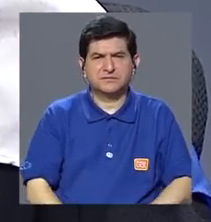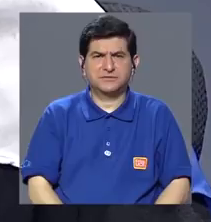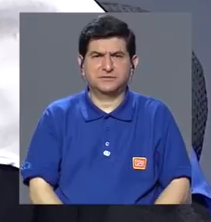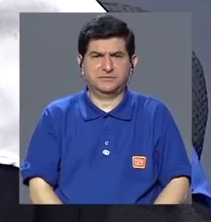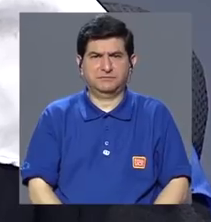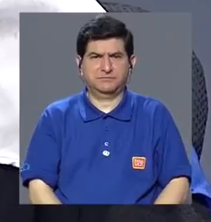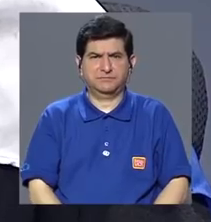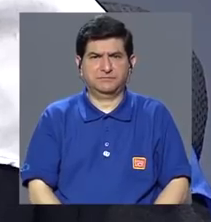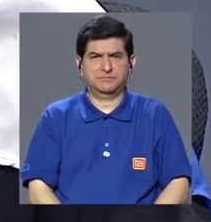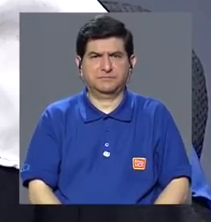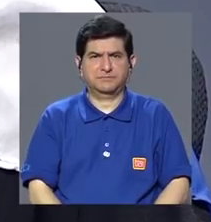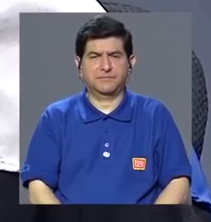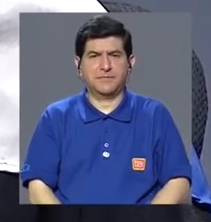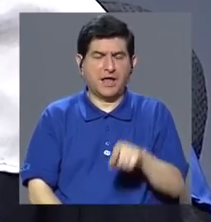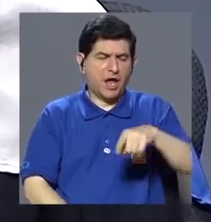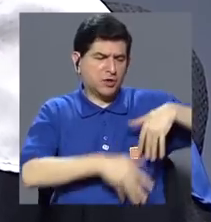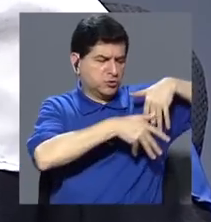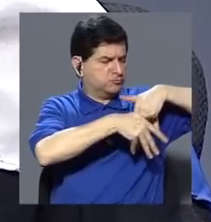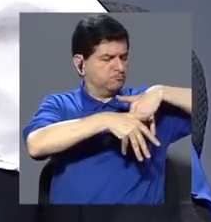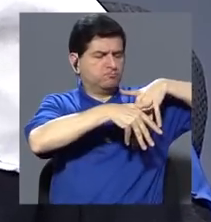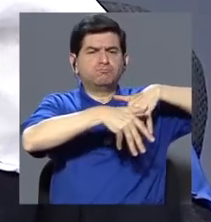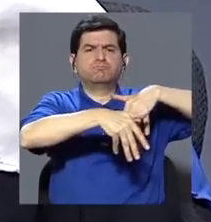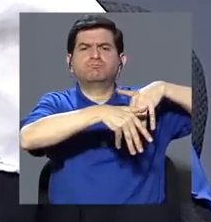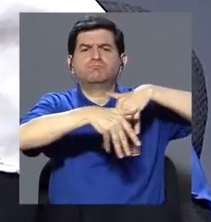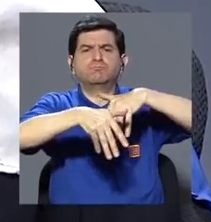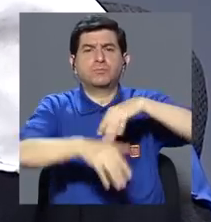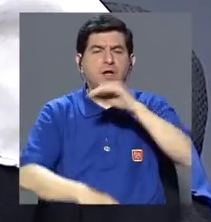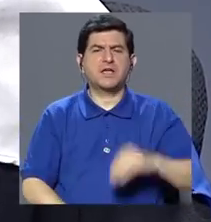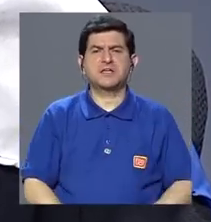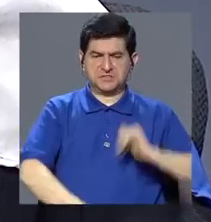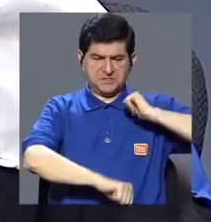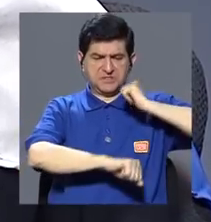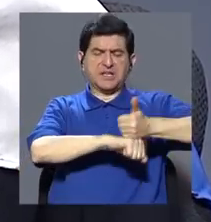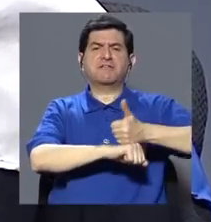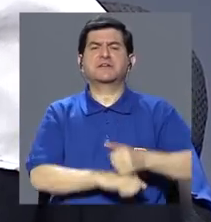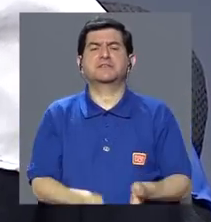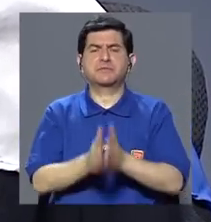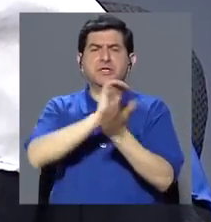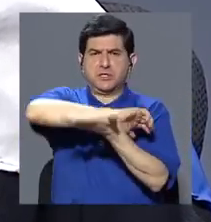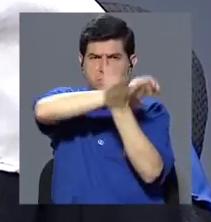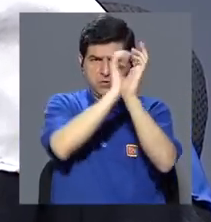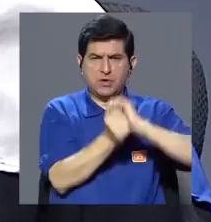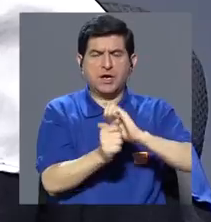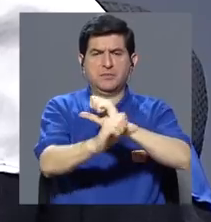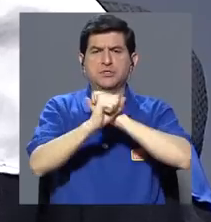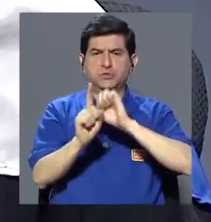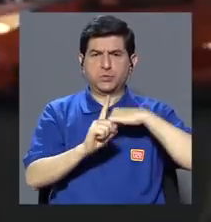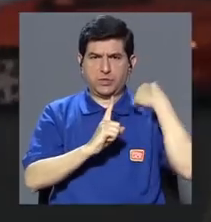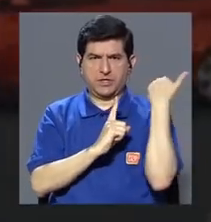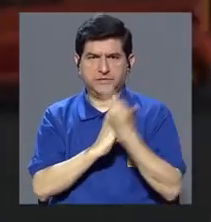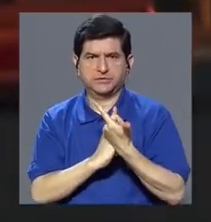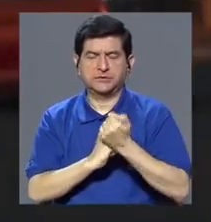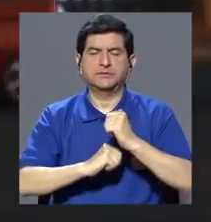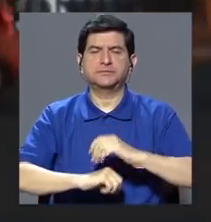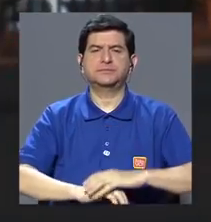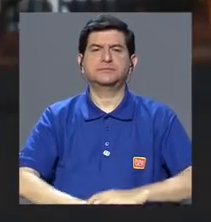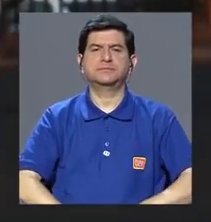ellos marchaban y hacían plantones por la reforma de la seguridad social